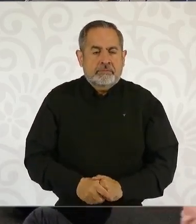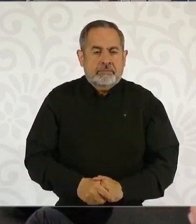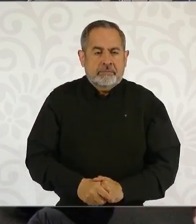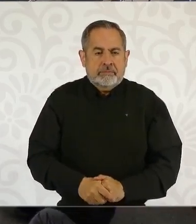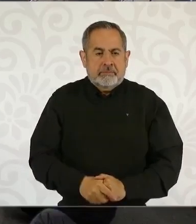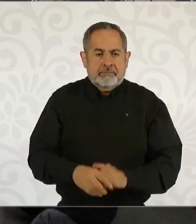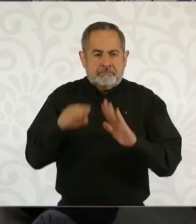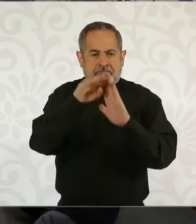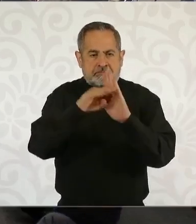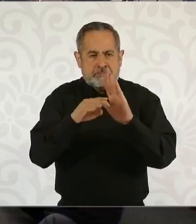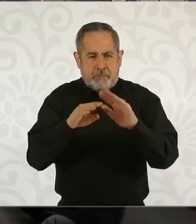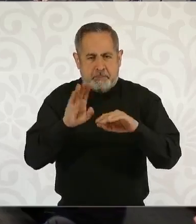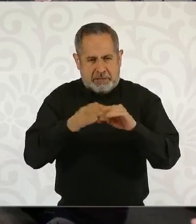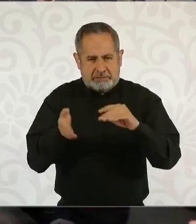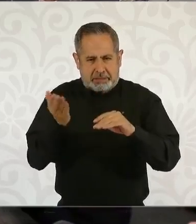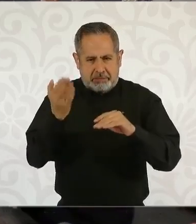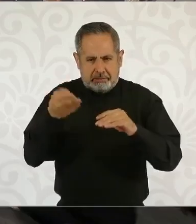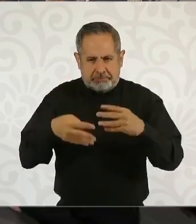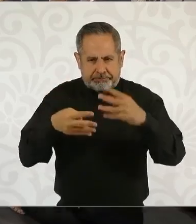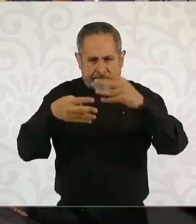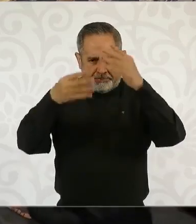Los principios más adelante.